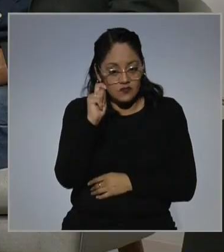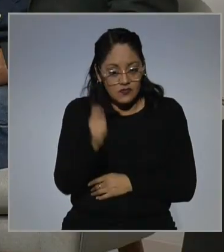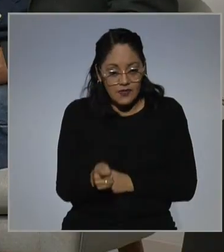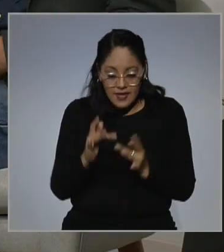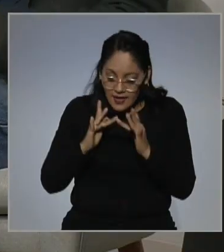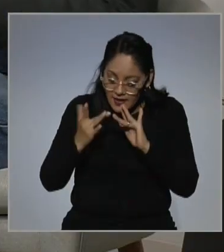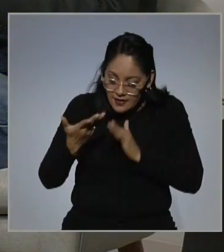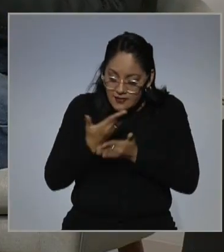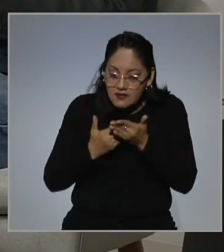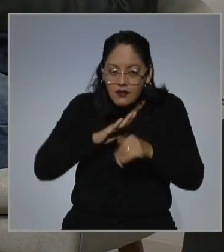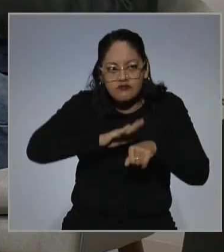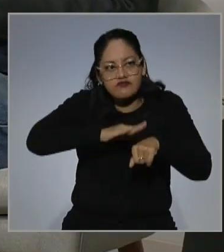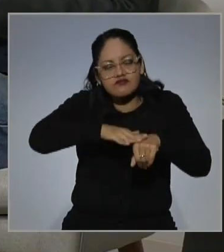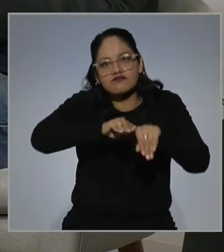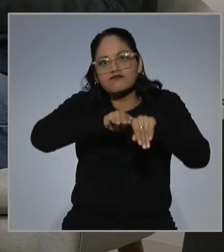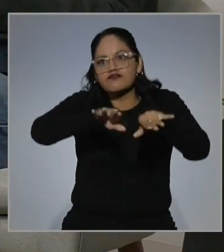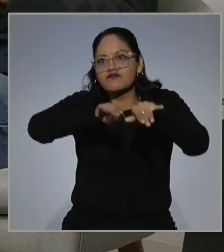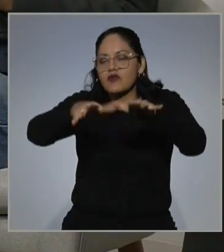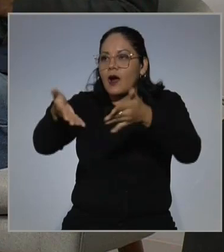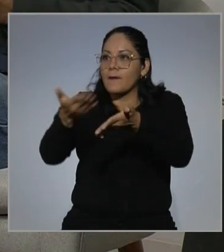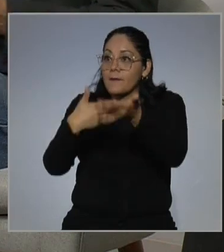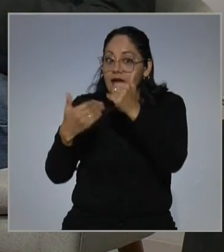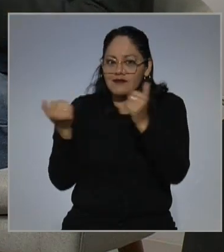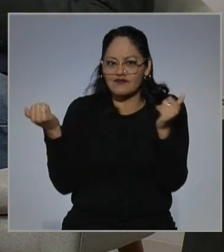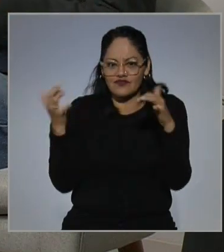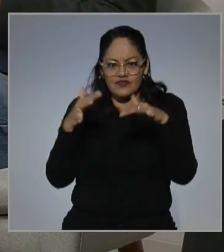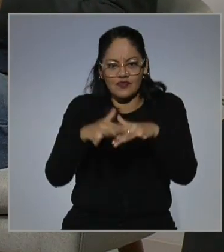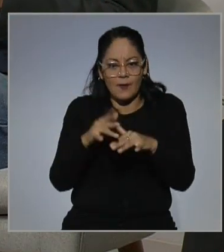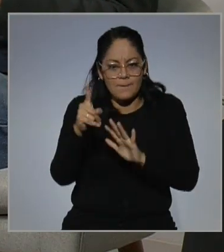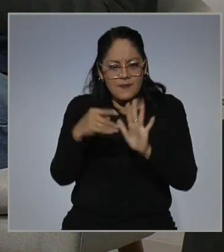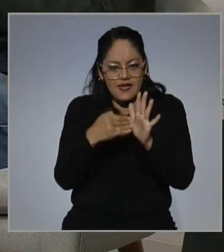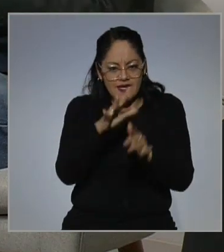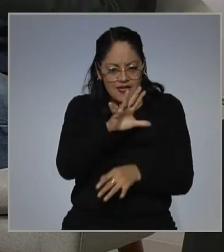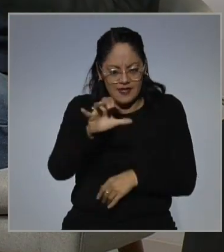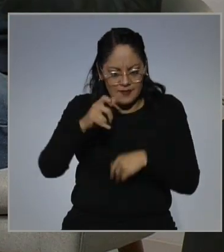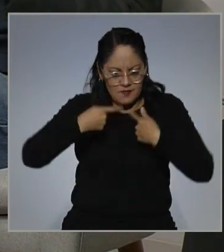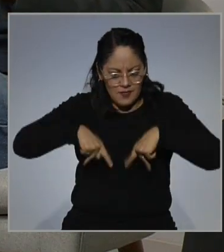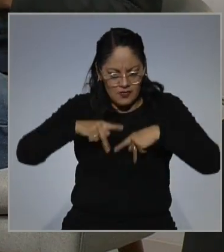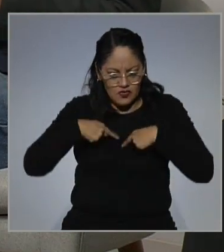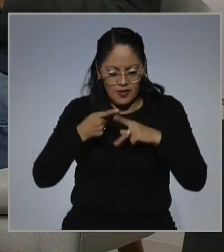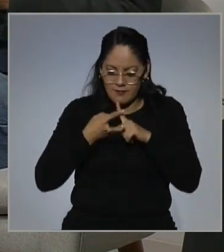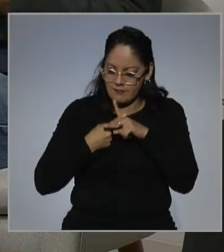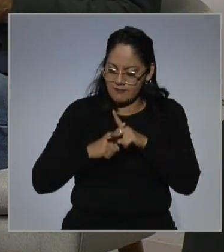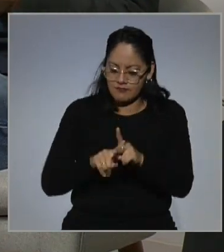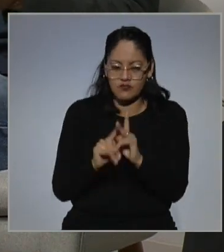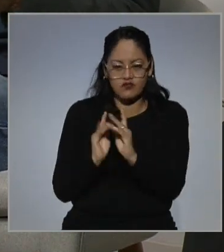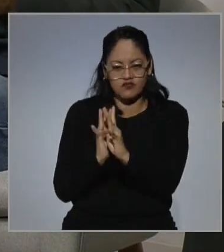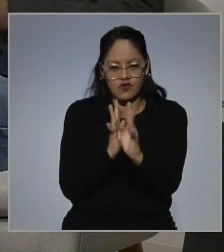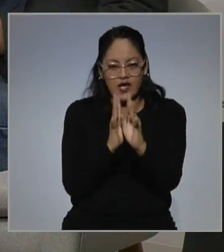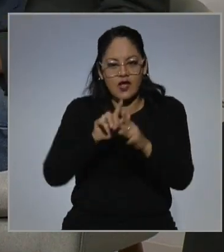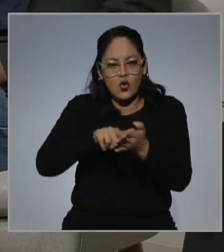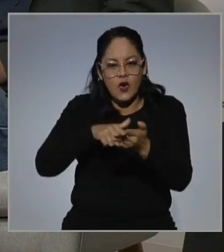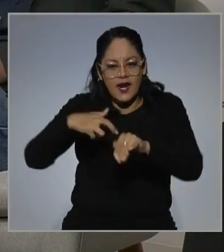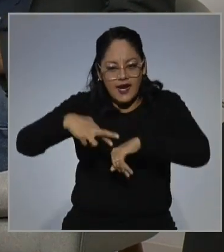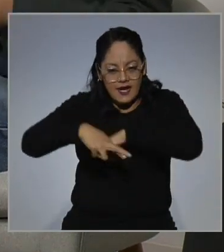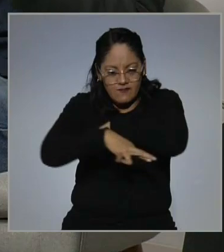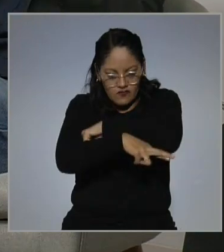las redes esta convocatoria, tuvo mucho éxito, llegaron como 1,500 personas a hacer una procesión en Reforma sobre la